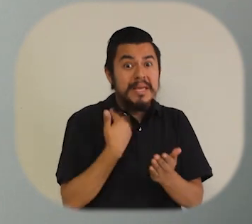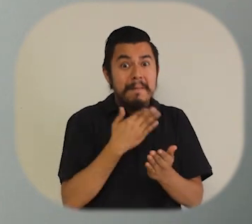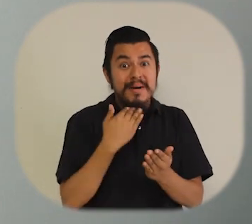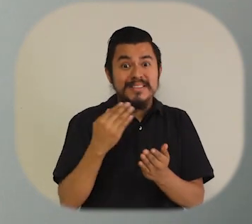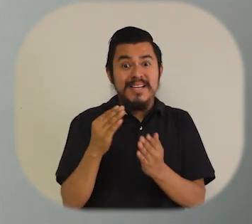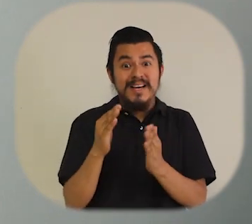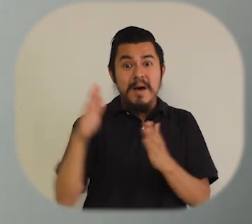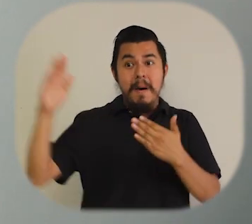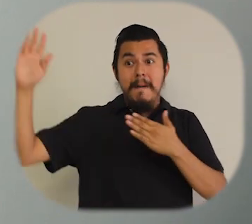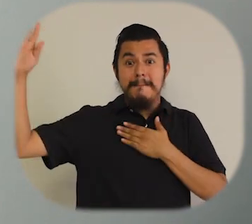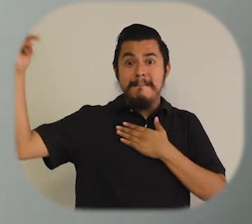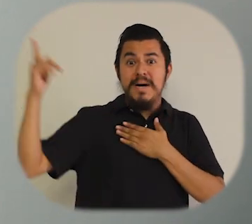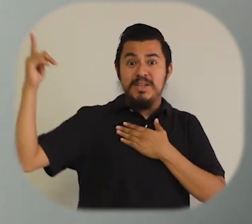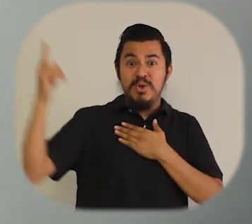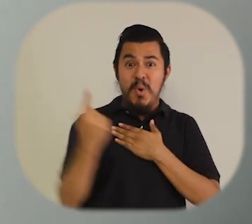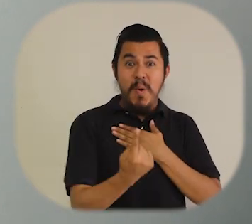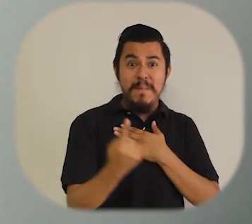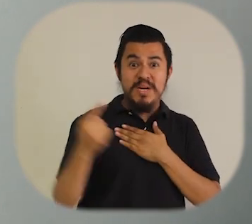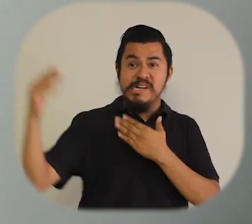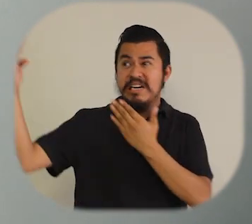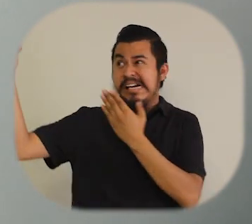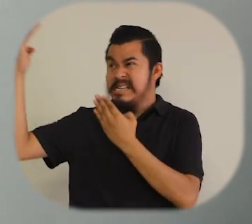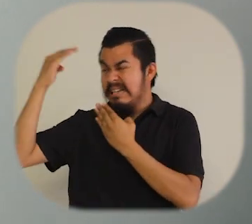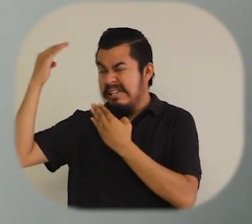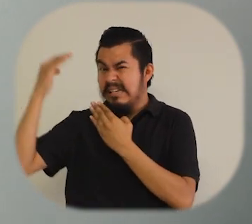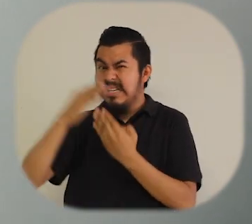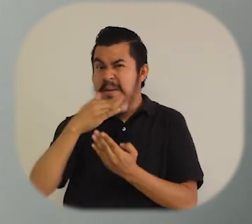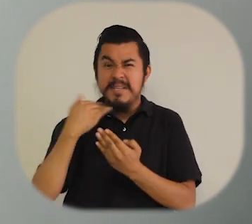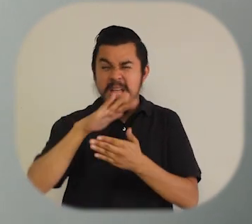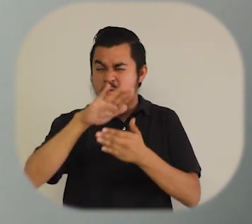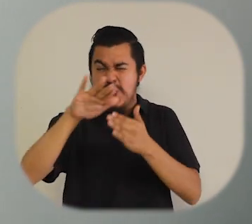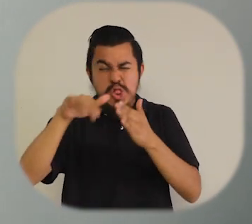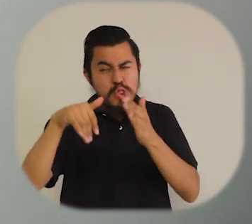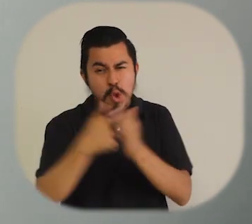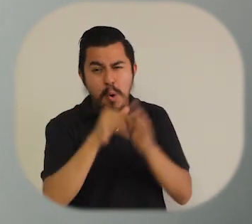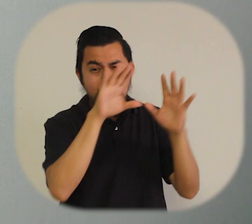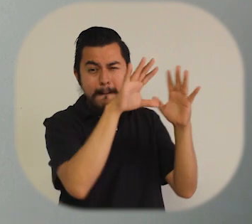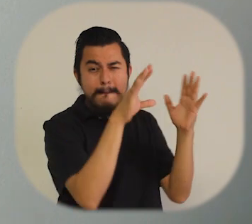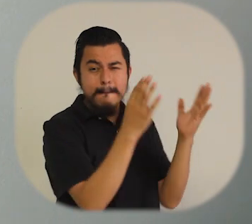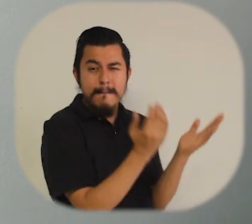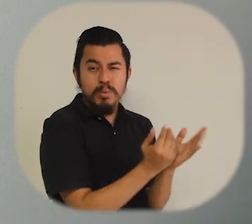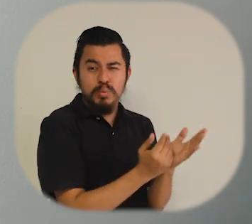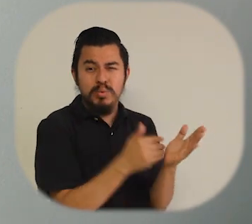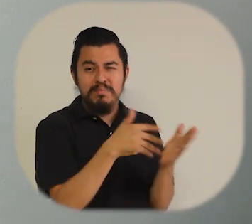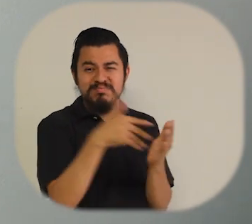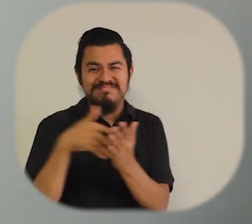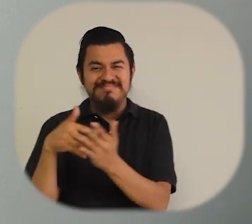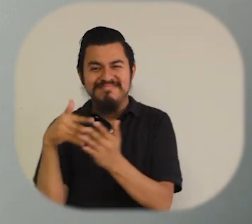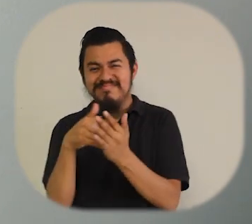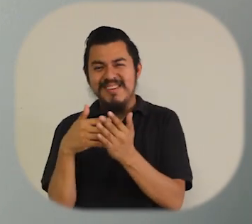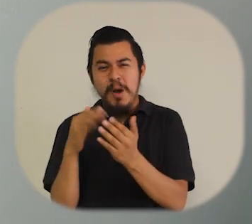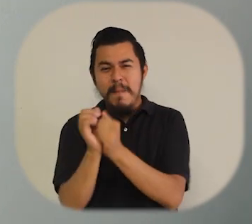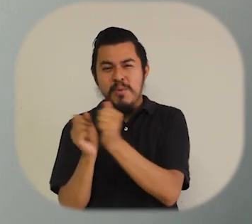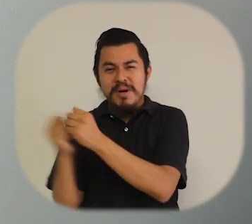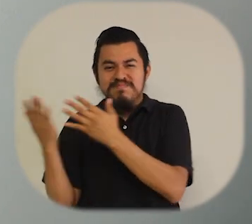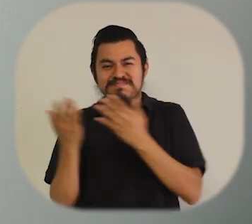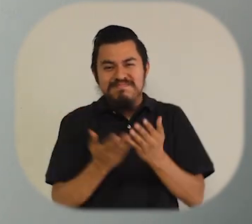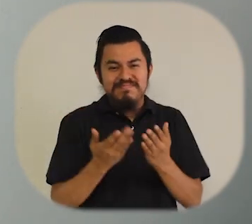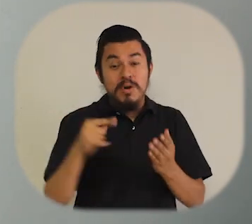la humanidad. Por eso este tiempo y el siguiente tiempo vamos a hablar acerca del pacto que el Señor nos ha